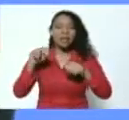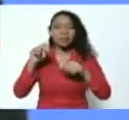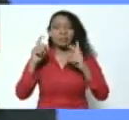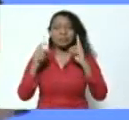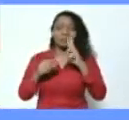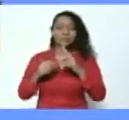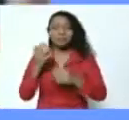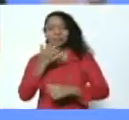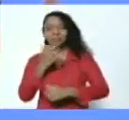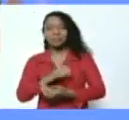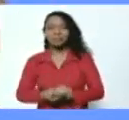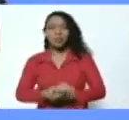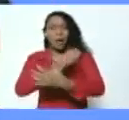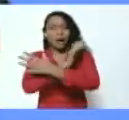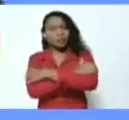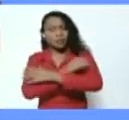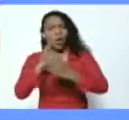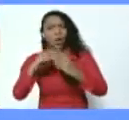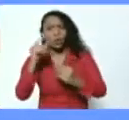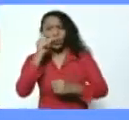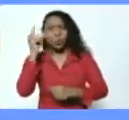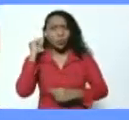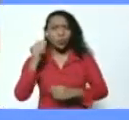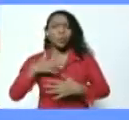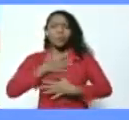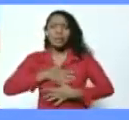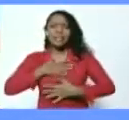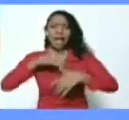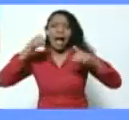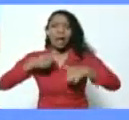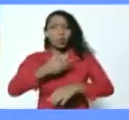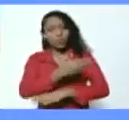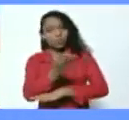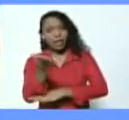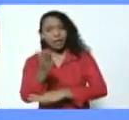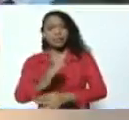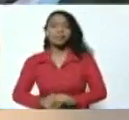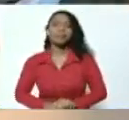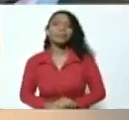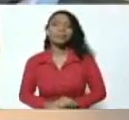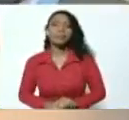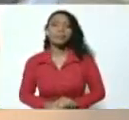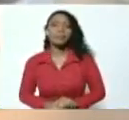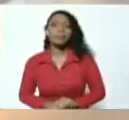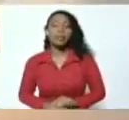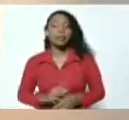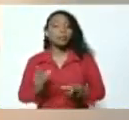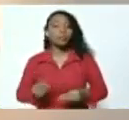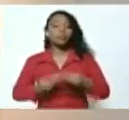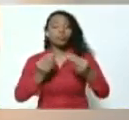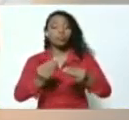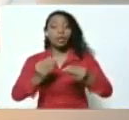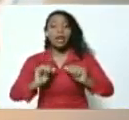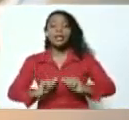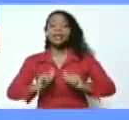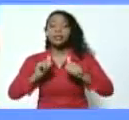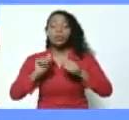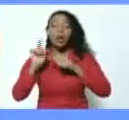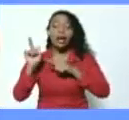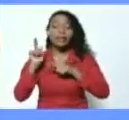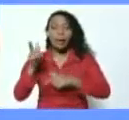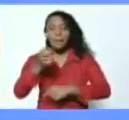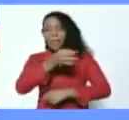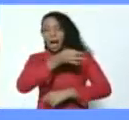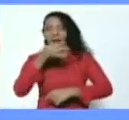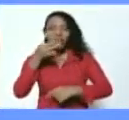Bien, un abrazo para todos y todas, decía. Un placer estar aquí con ustedes para dar inicio a este